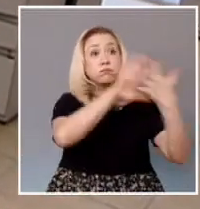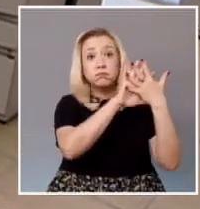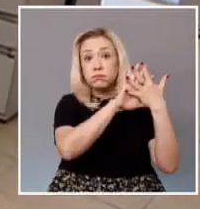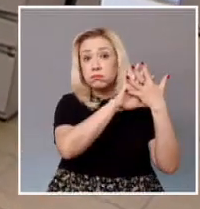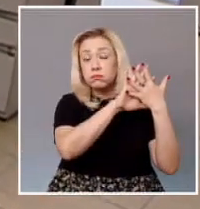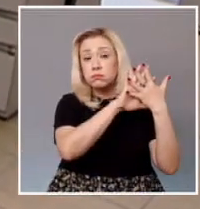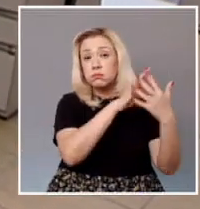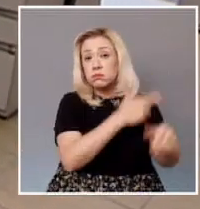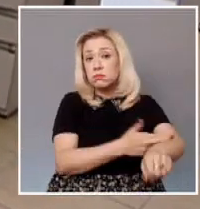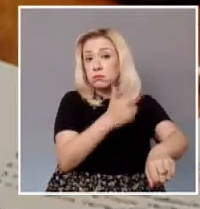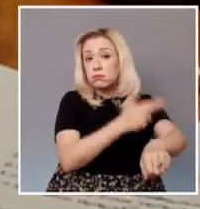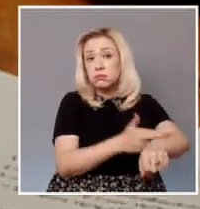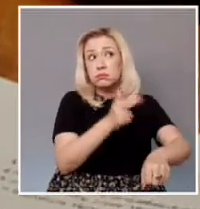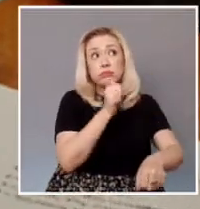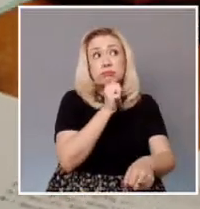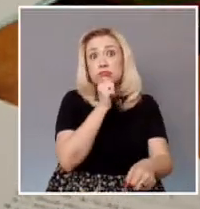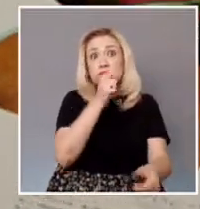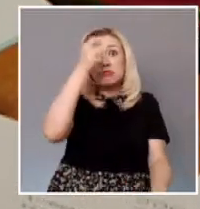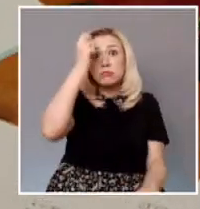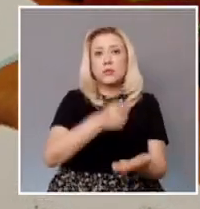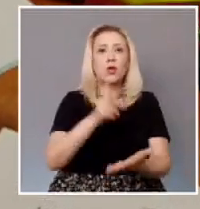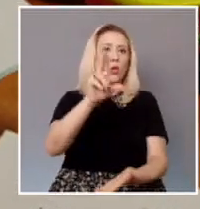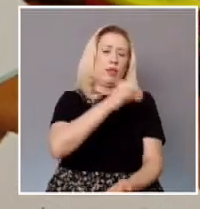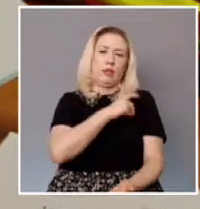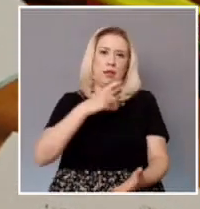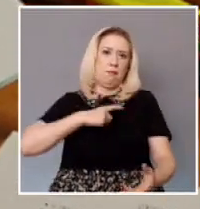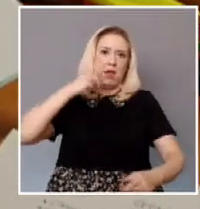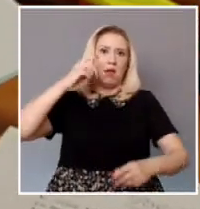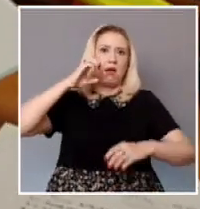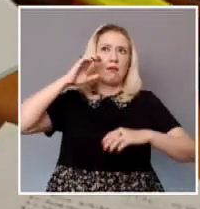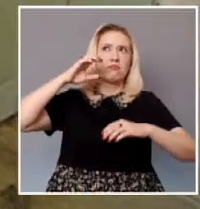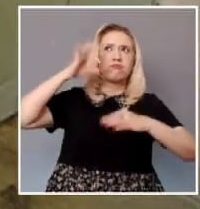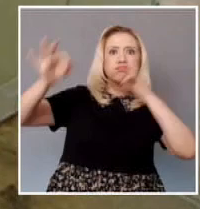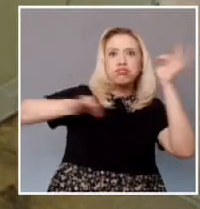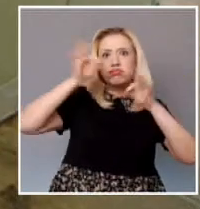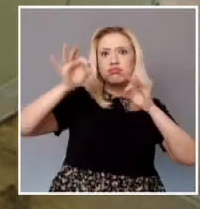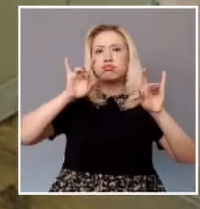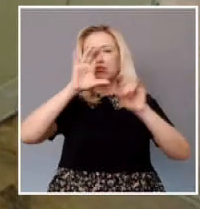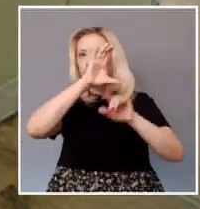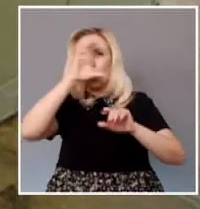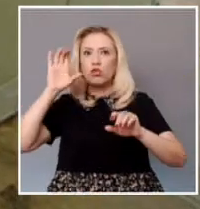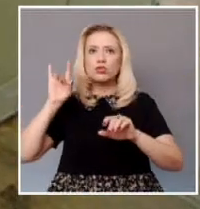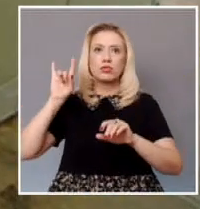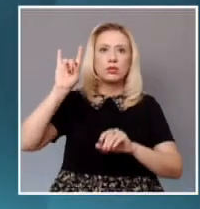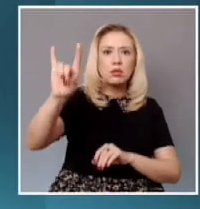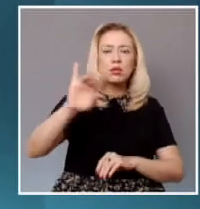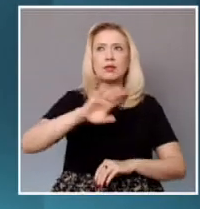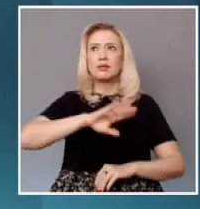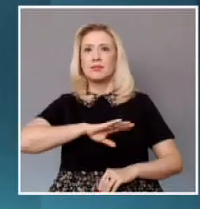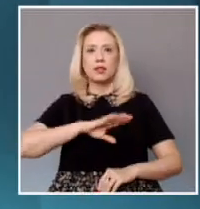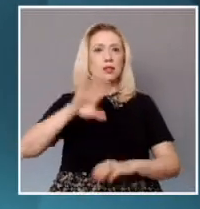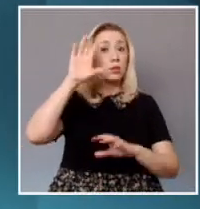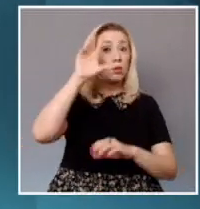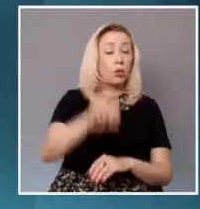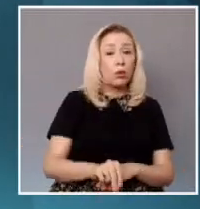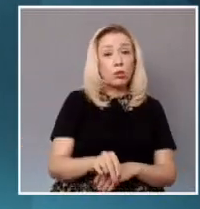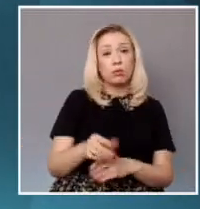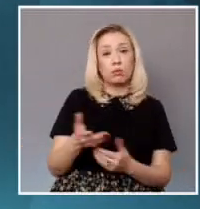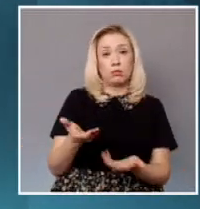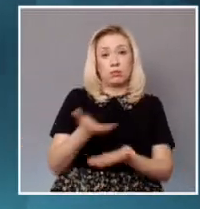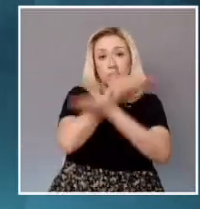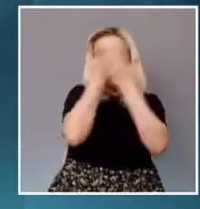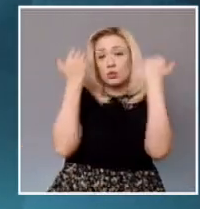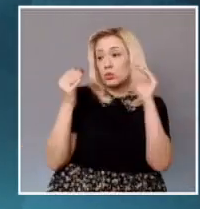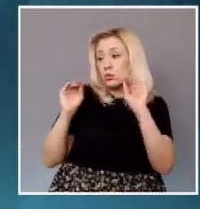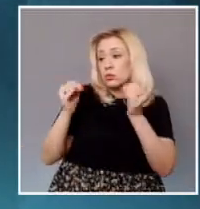anuncios espectaculares para que no se viole la presunción de inocencia. Lo anterior lo estableció al resolver un recurso promovido por la Defensoría